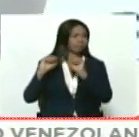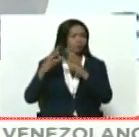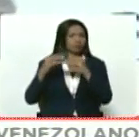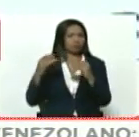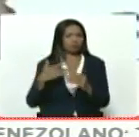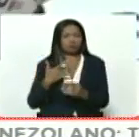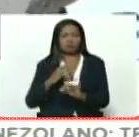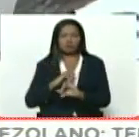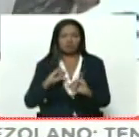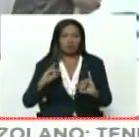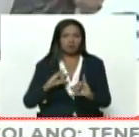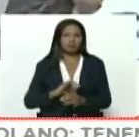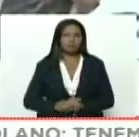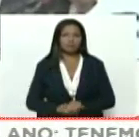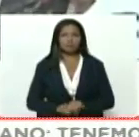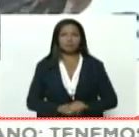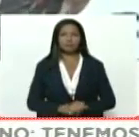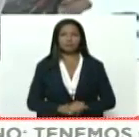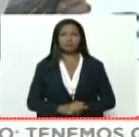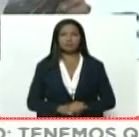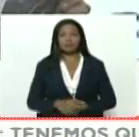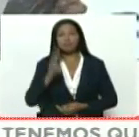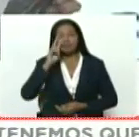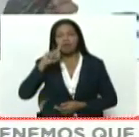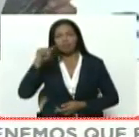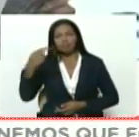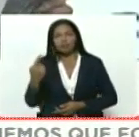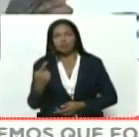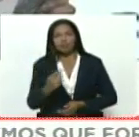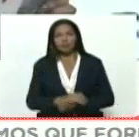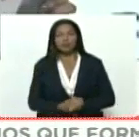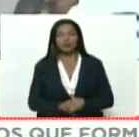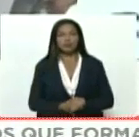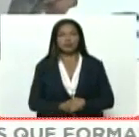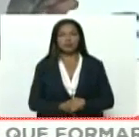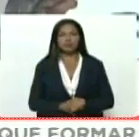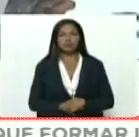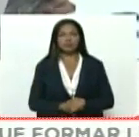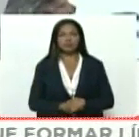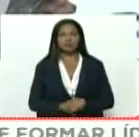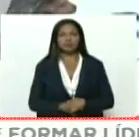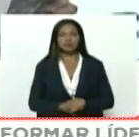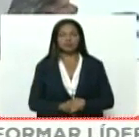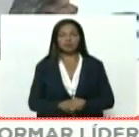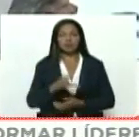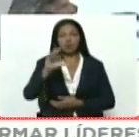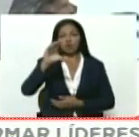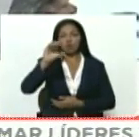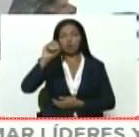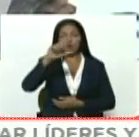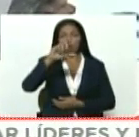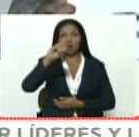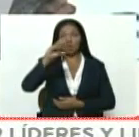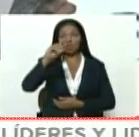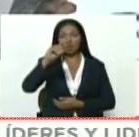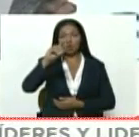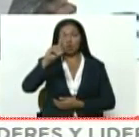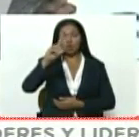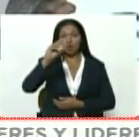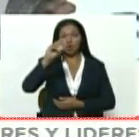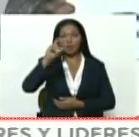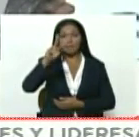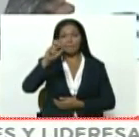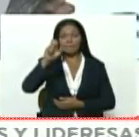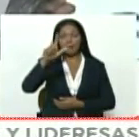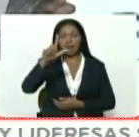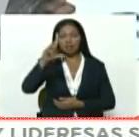sentidos. Fíjense ustedes, después pasan a esta página de Clodovaldo Hernández, uno de los mejores periodistas